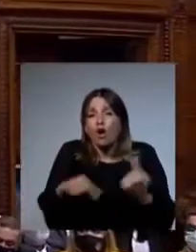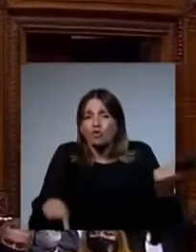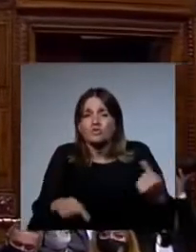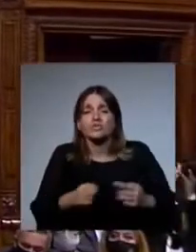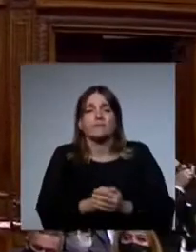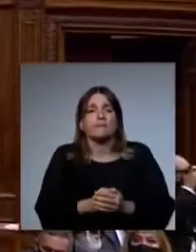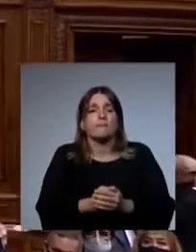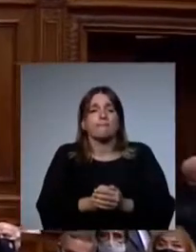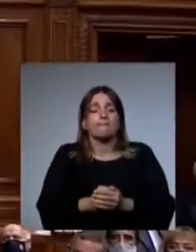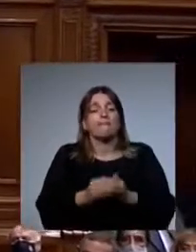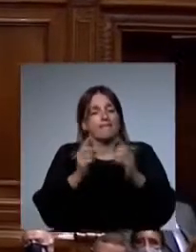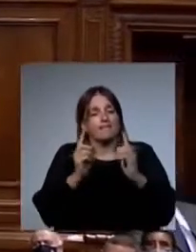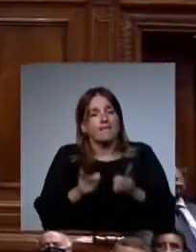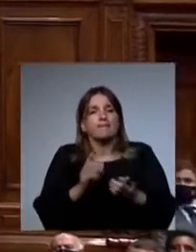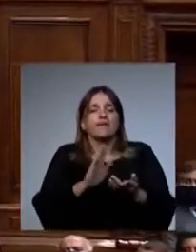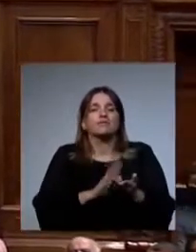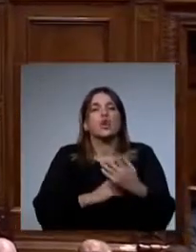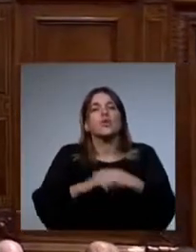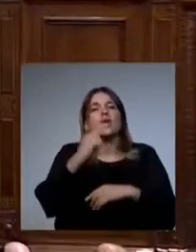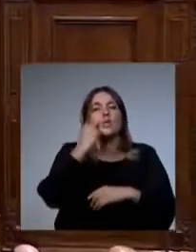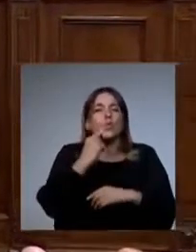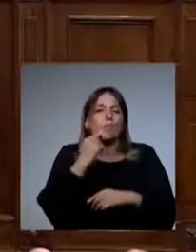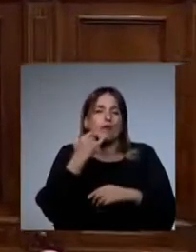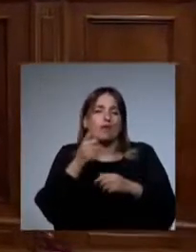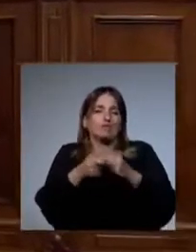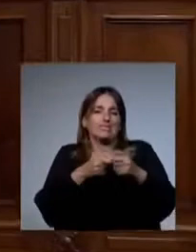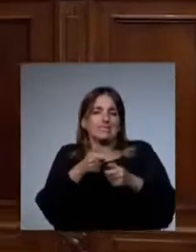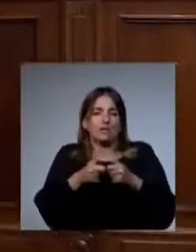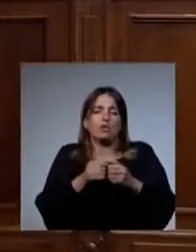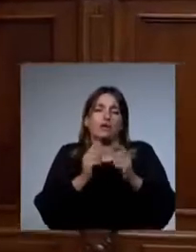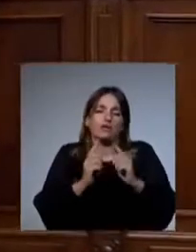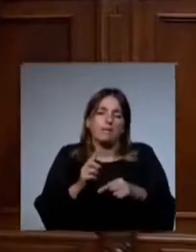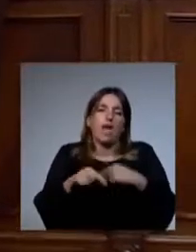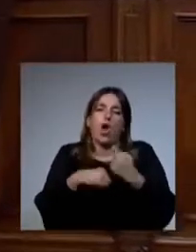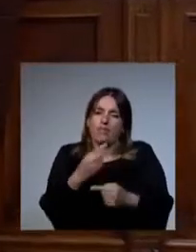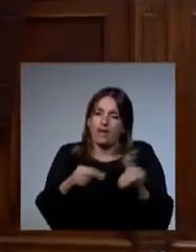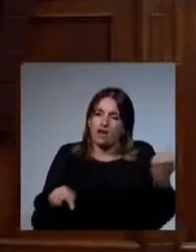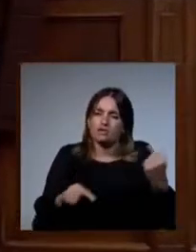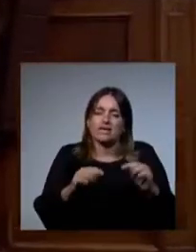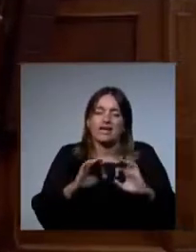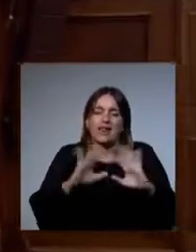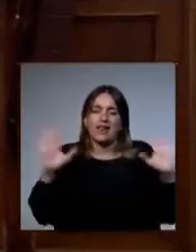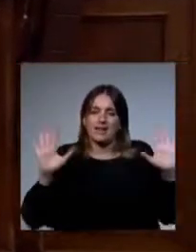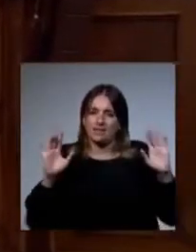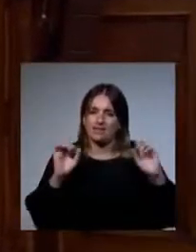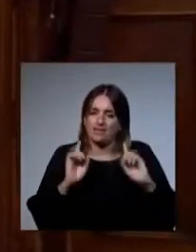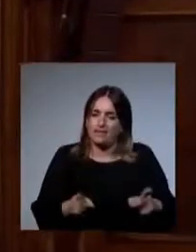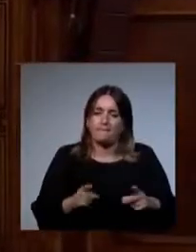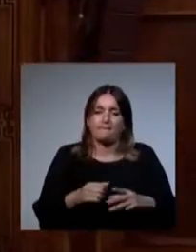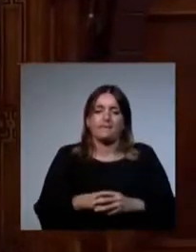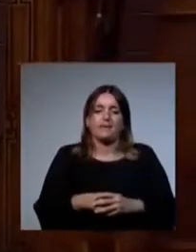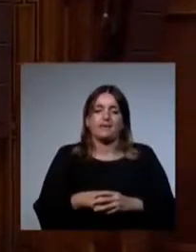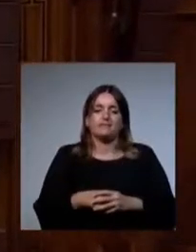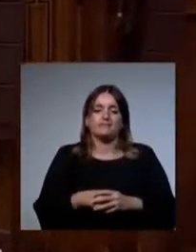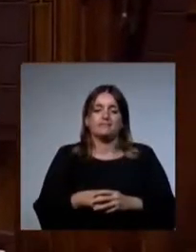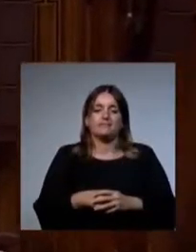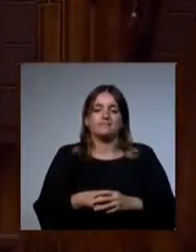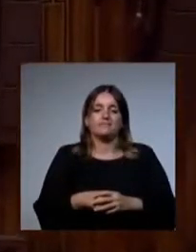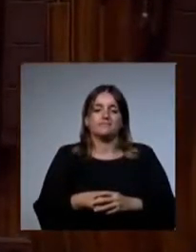Se legisló sobre la portabilidad numérica, otro elemento que hace a la libertad en este sentido.